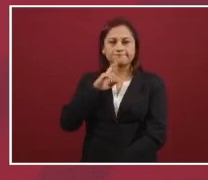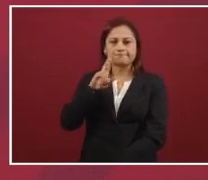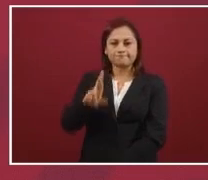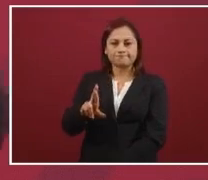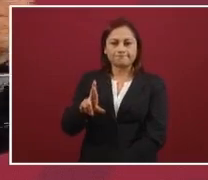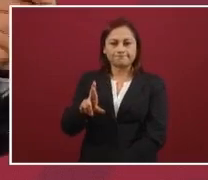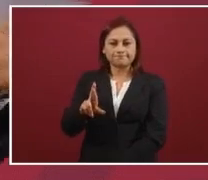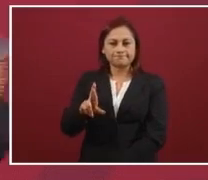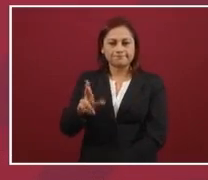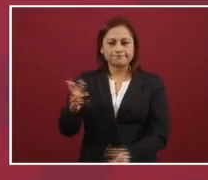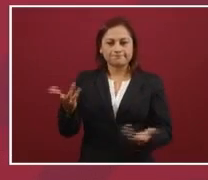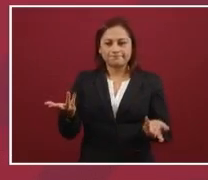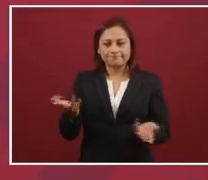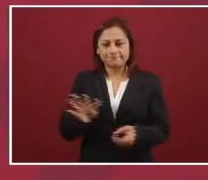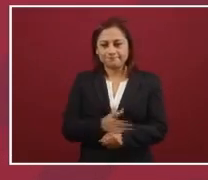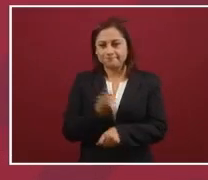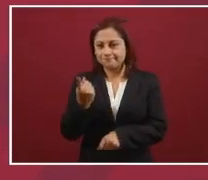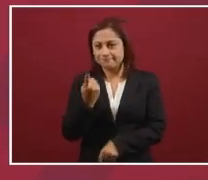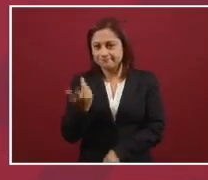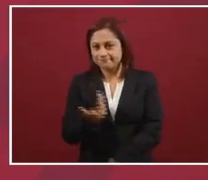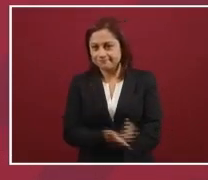porque